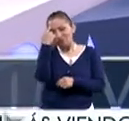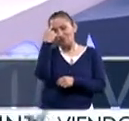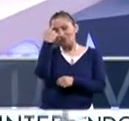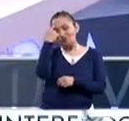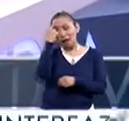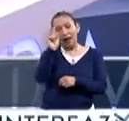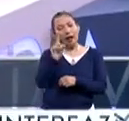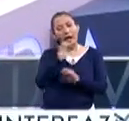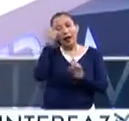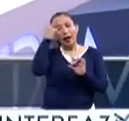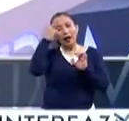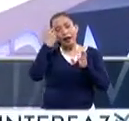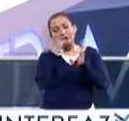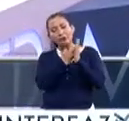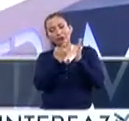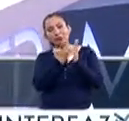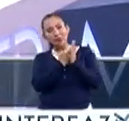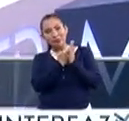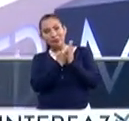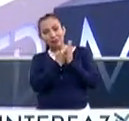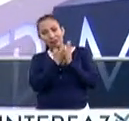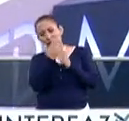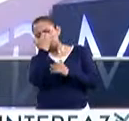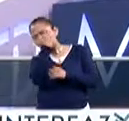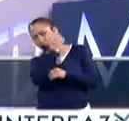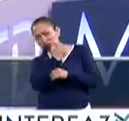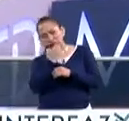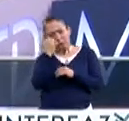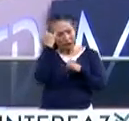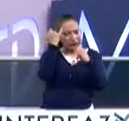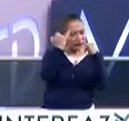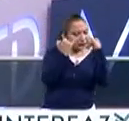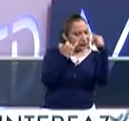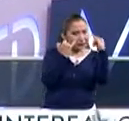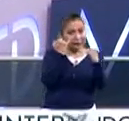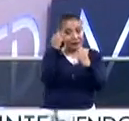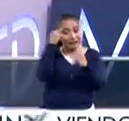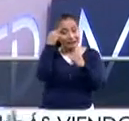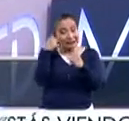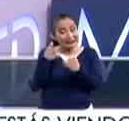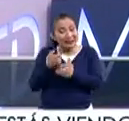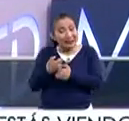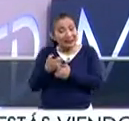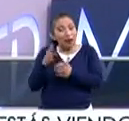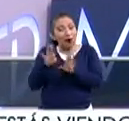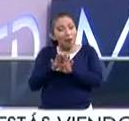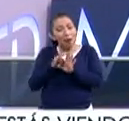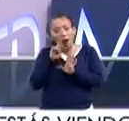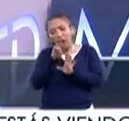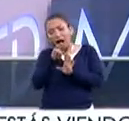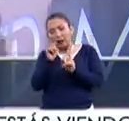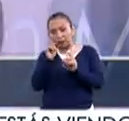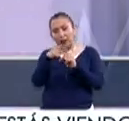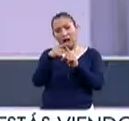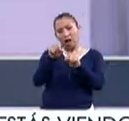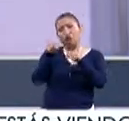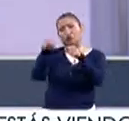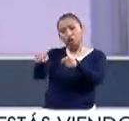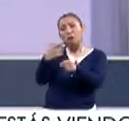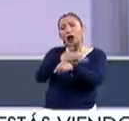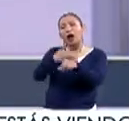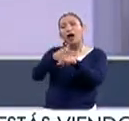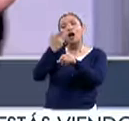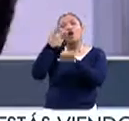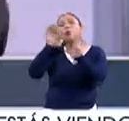en el pensamiento crítico en el pensamiento creativo en poner un casco una tarea para ser